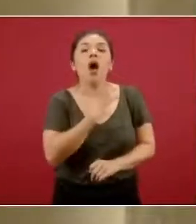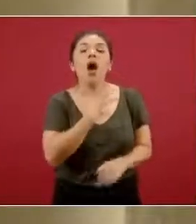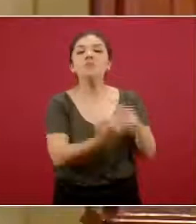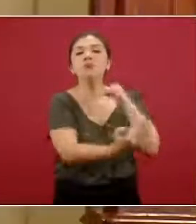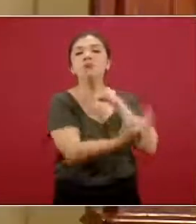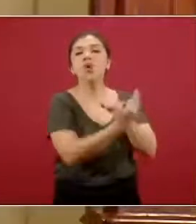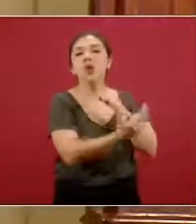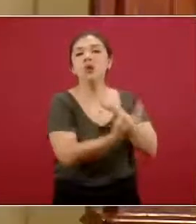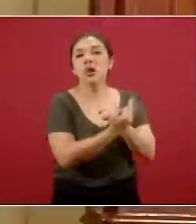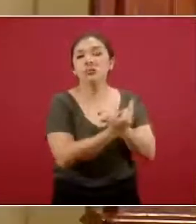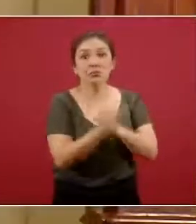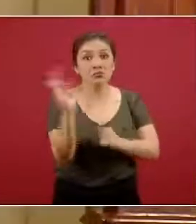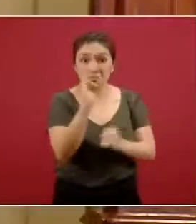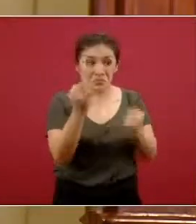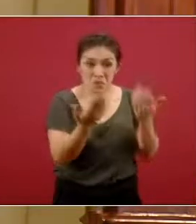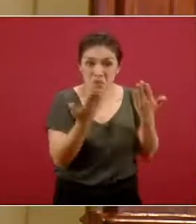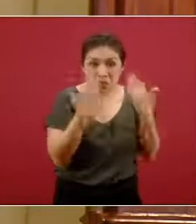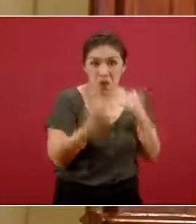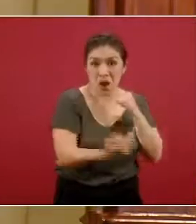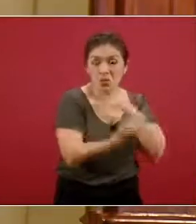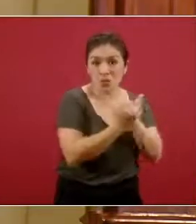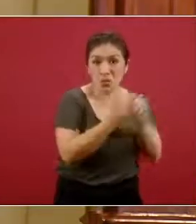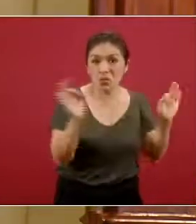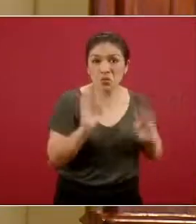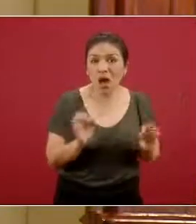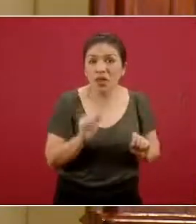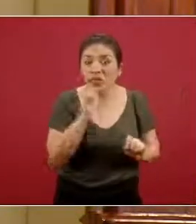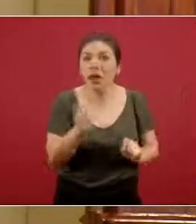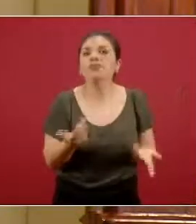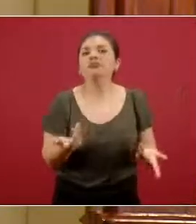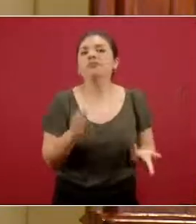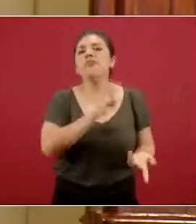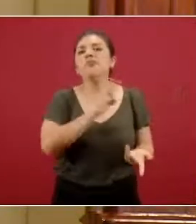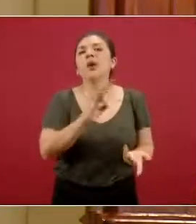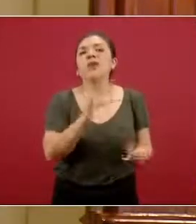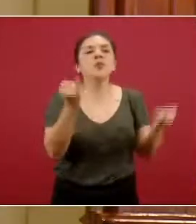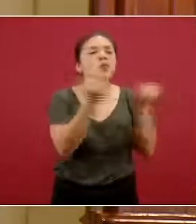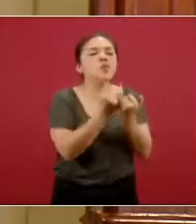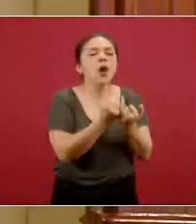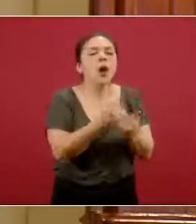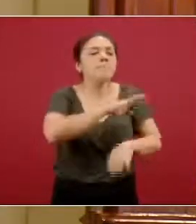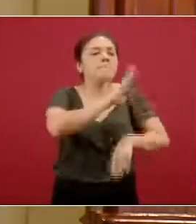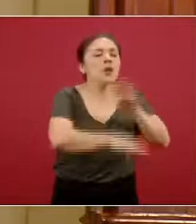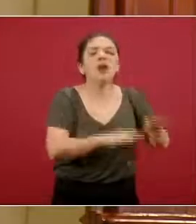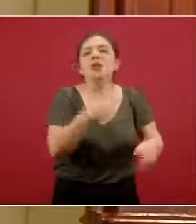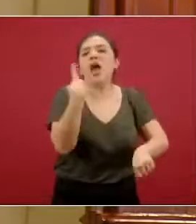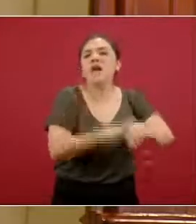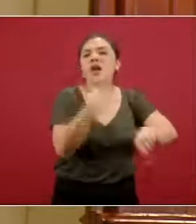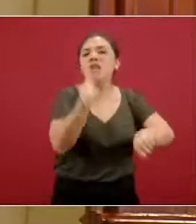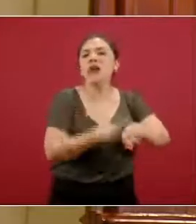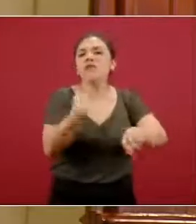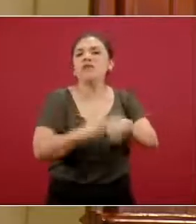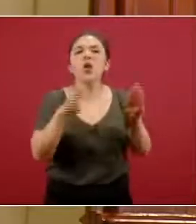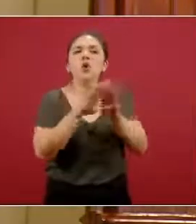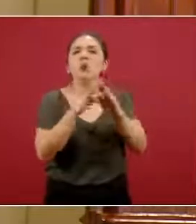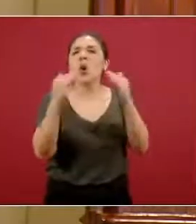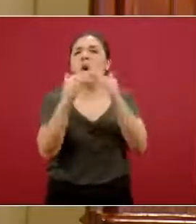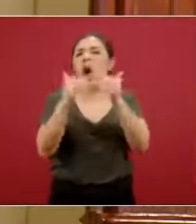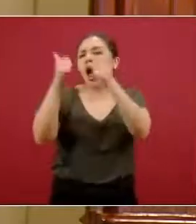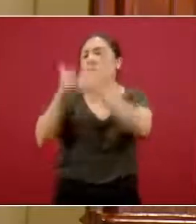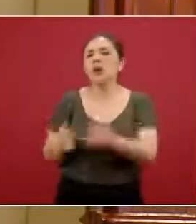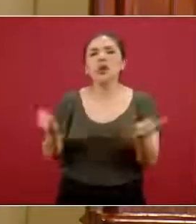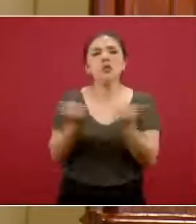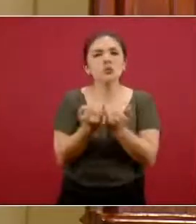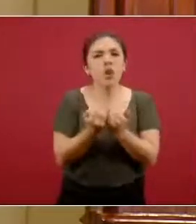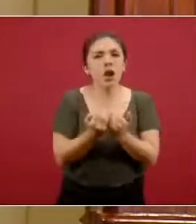protección, porque si no lo hubiera tenido, tendría que al menos haber enfermado igual que los que estaban en casa, o ante las condiciones